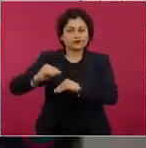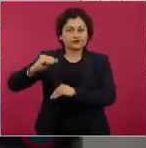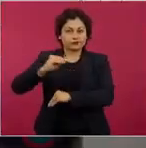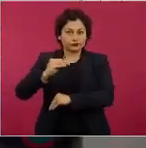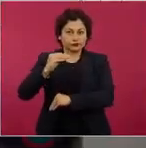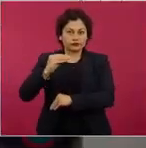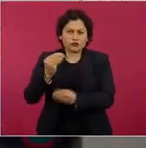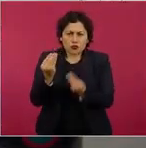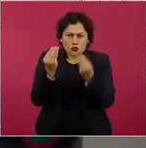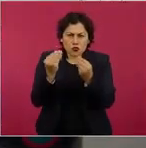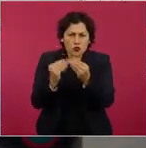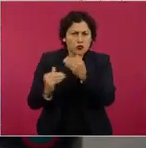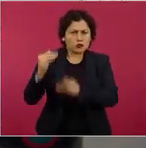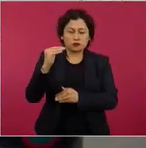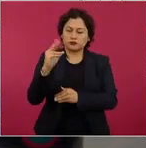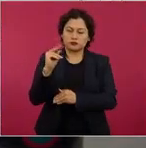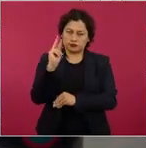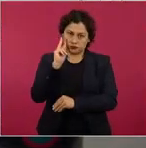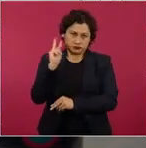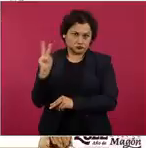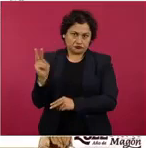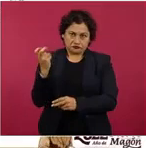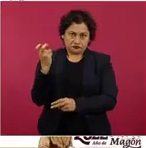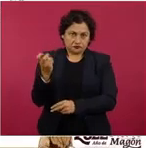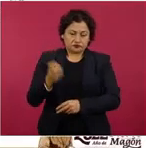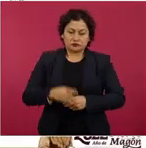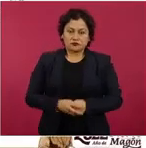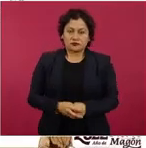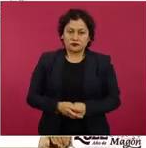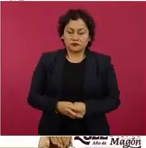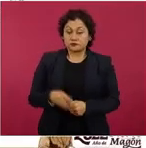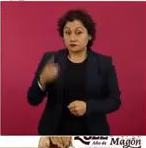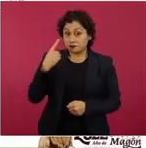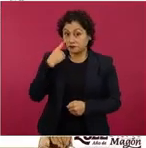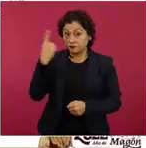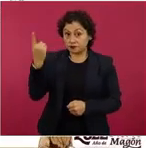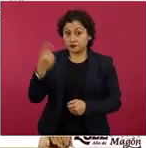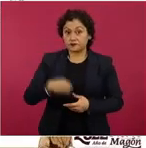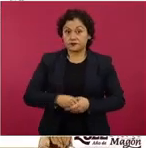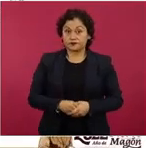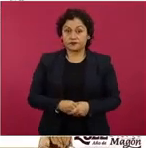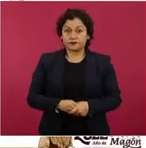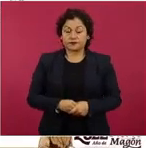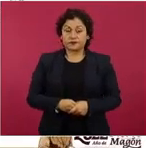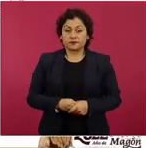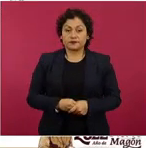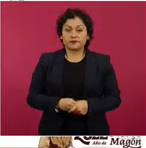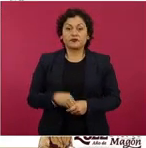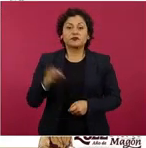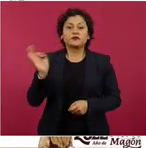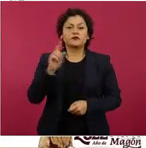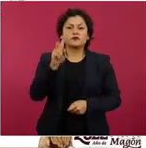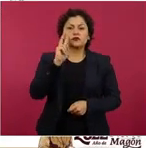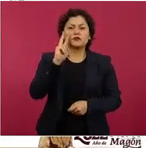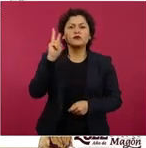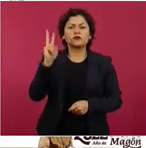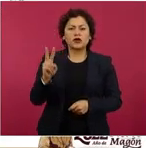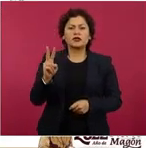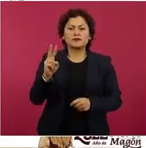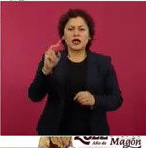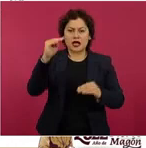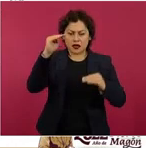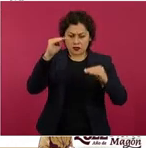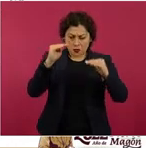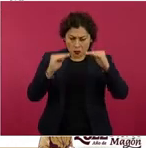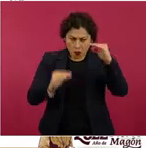ver en esa tabla. Claro, si alguien quiere tomar ese pico hasta abajo, que solo ha pasado una vez en la historia de